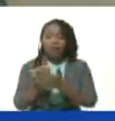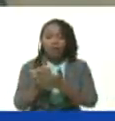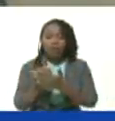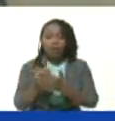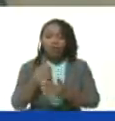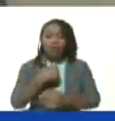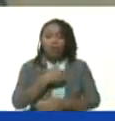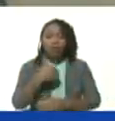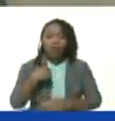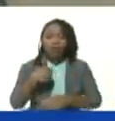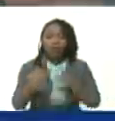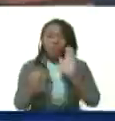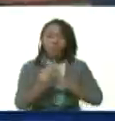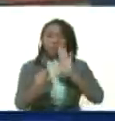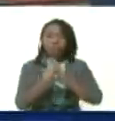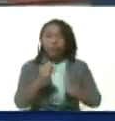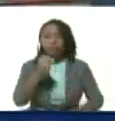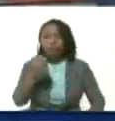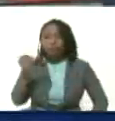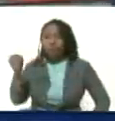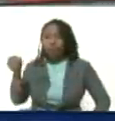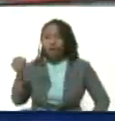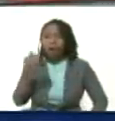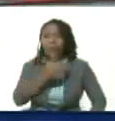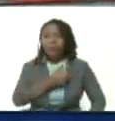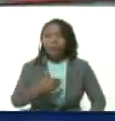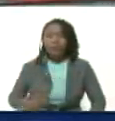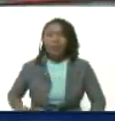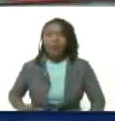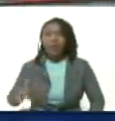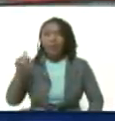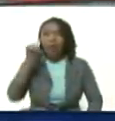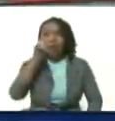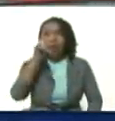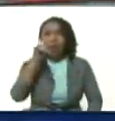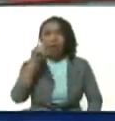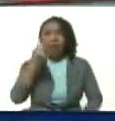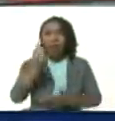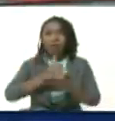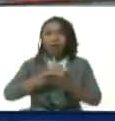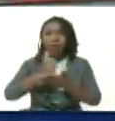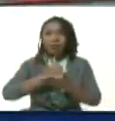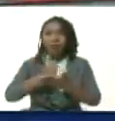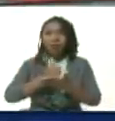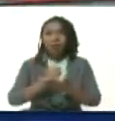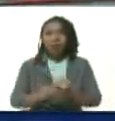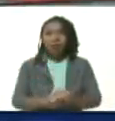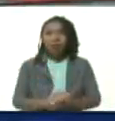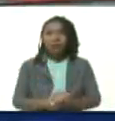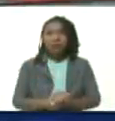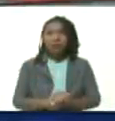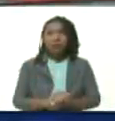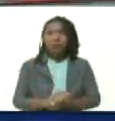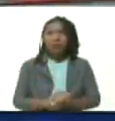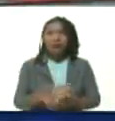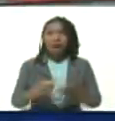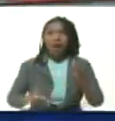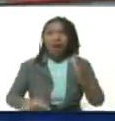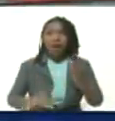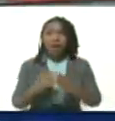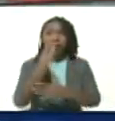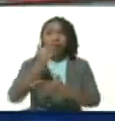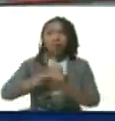quisiera darle la palabra al presidente de la Cámara de la Industria Farmacéutica y